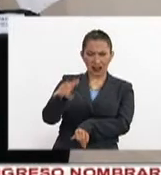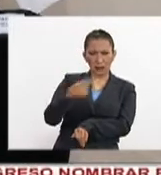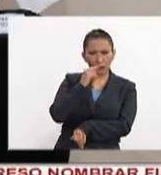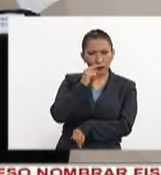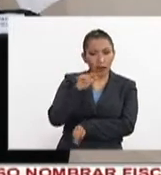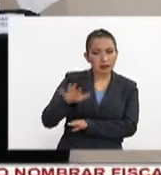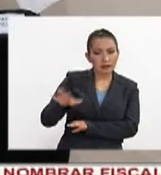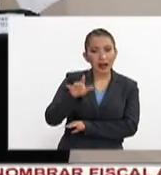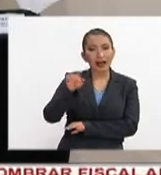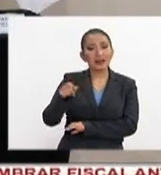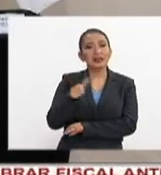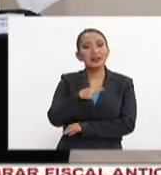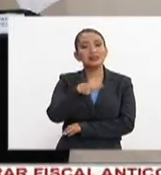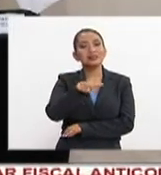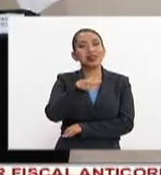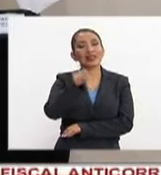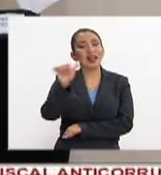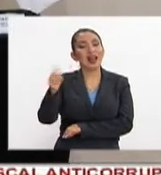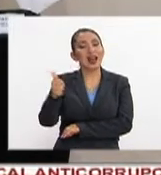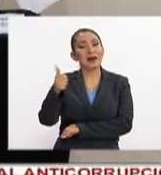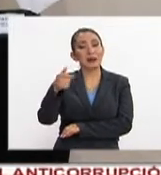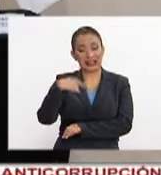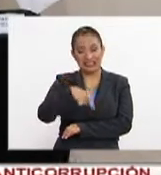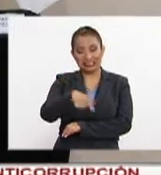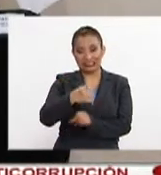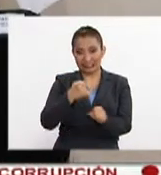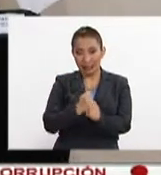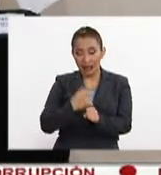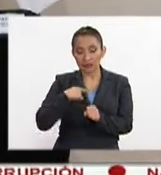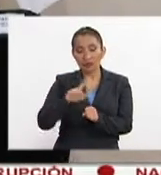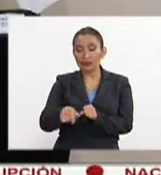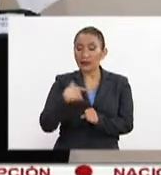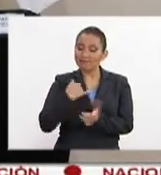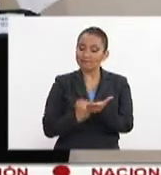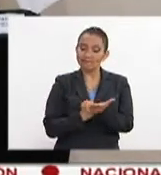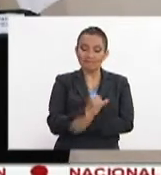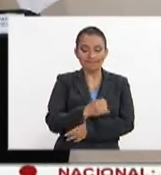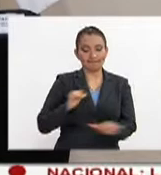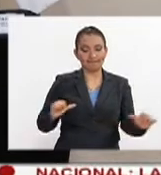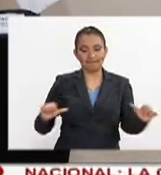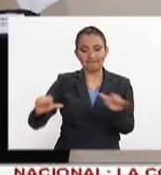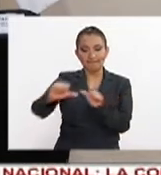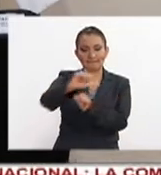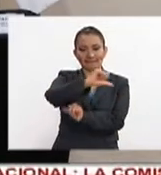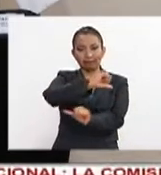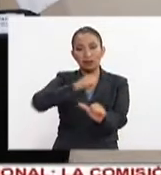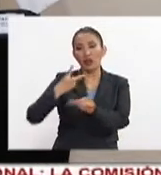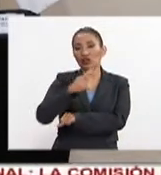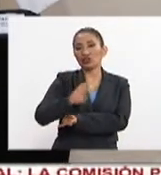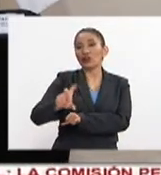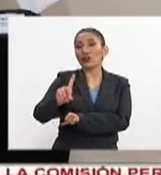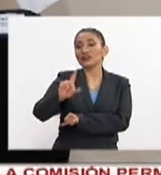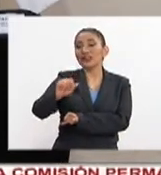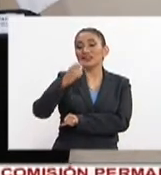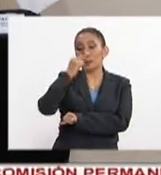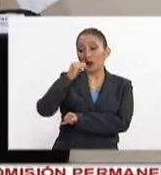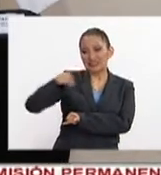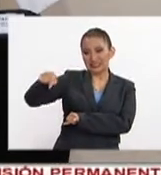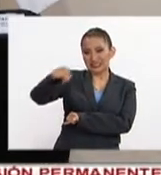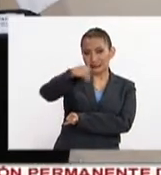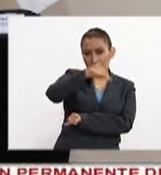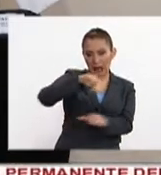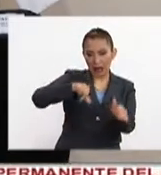policial, desde el 17 de abril del presente año se dispuso la rotación de 230 elementos